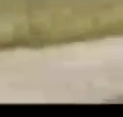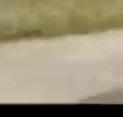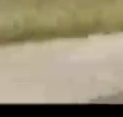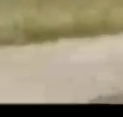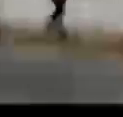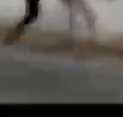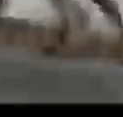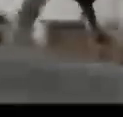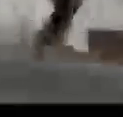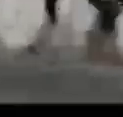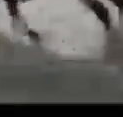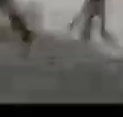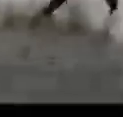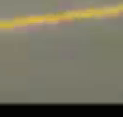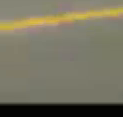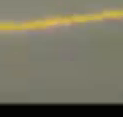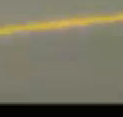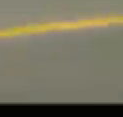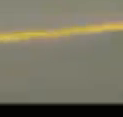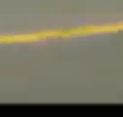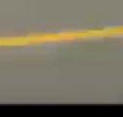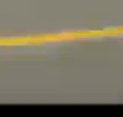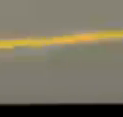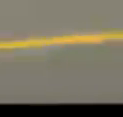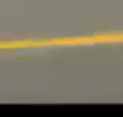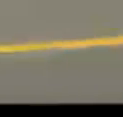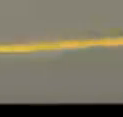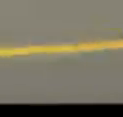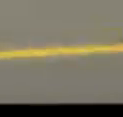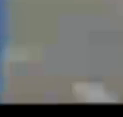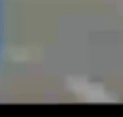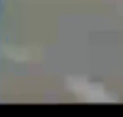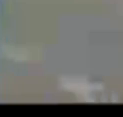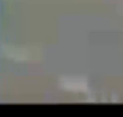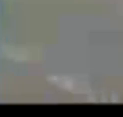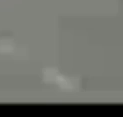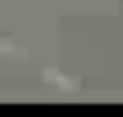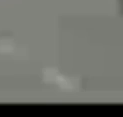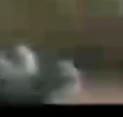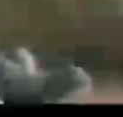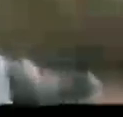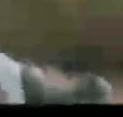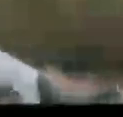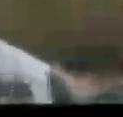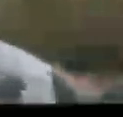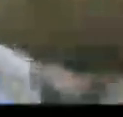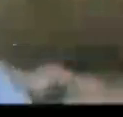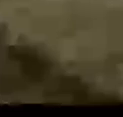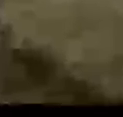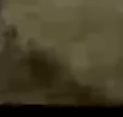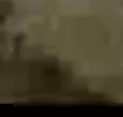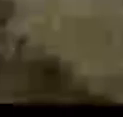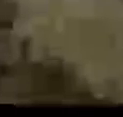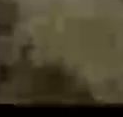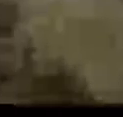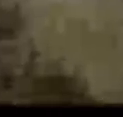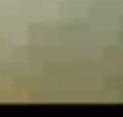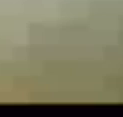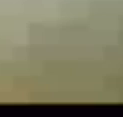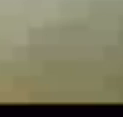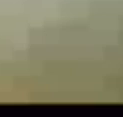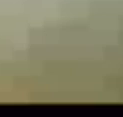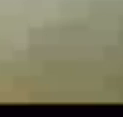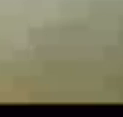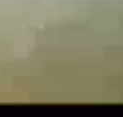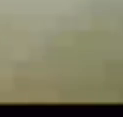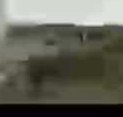Hemos avanzado mucho, hoy la patria está llena de dignidad, pero aún falta mucho por hacer. Retroceder no tiene